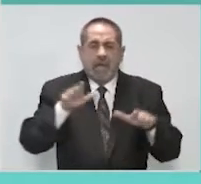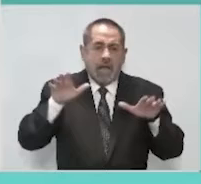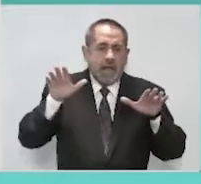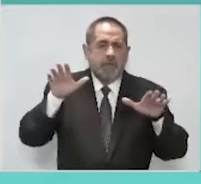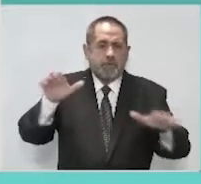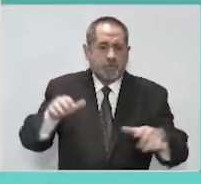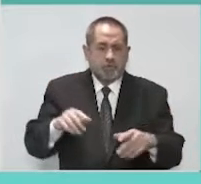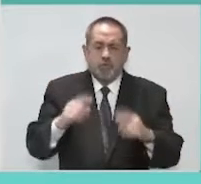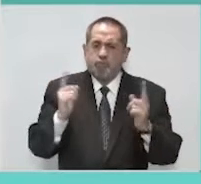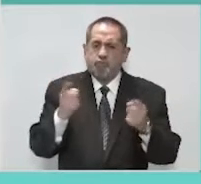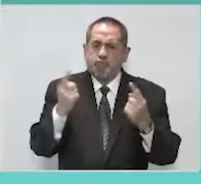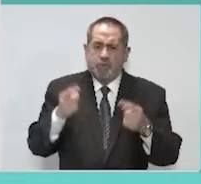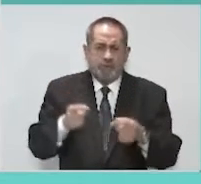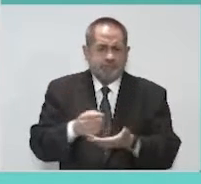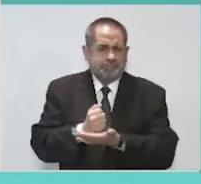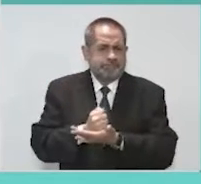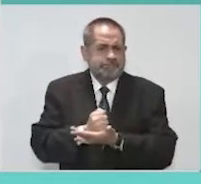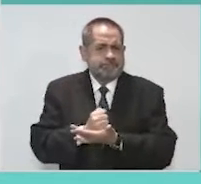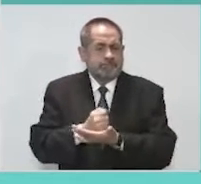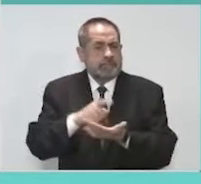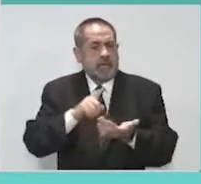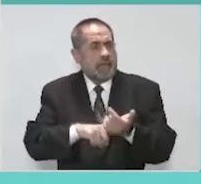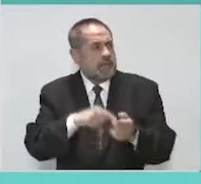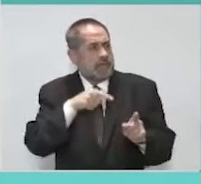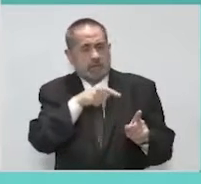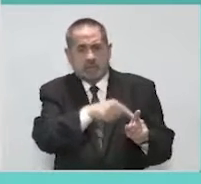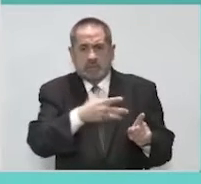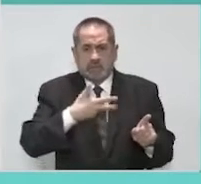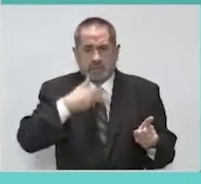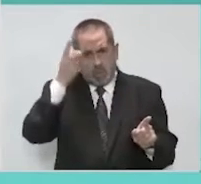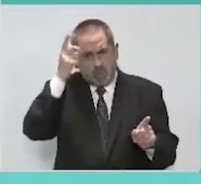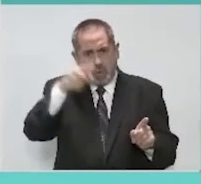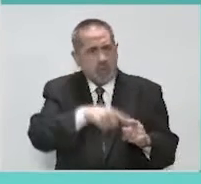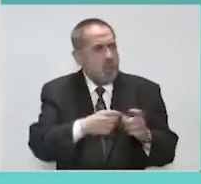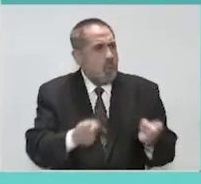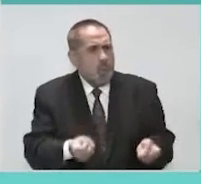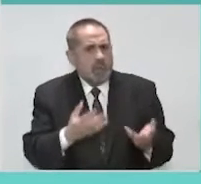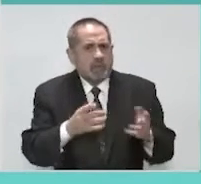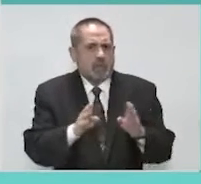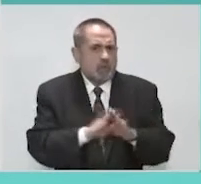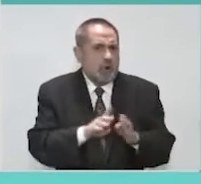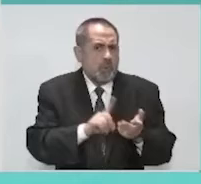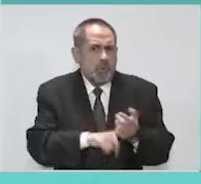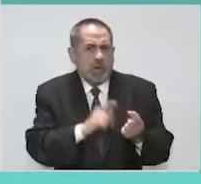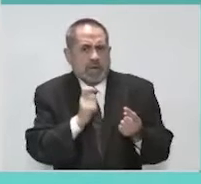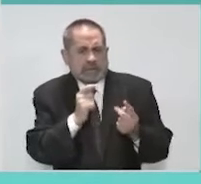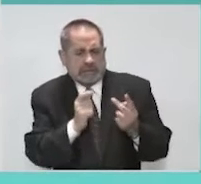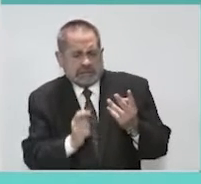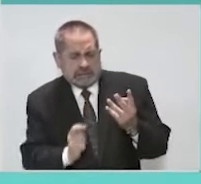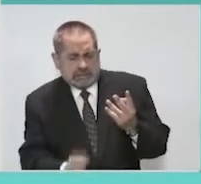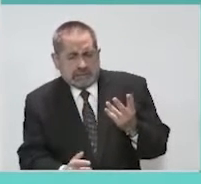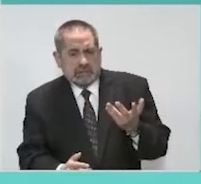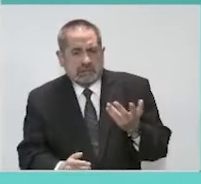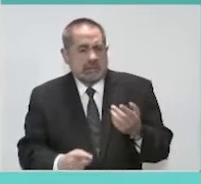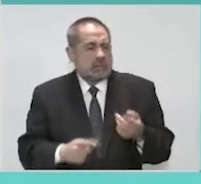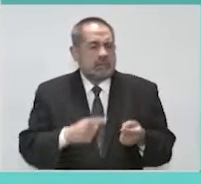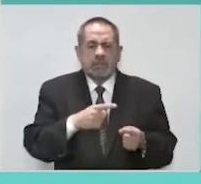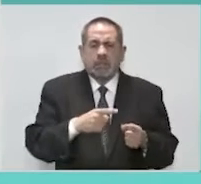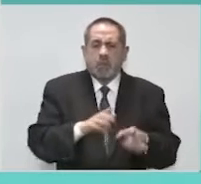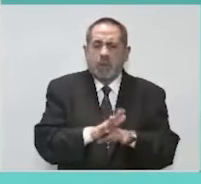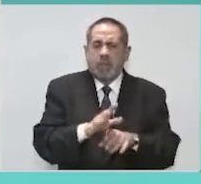tripuladas con las que cuenta esa dependencia y sobre ellas pidió desde el origen de las